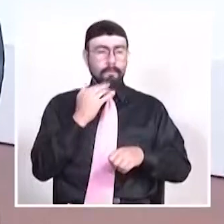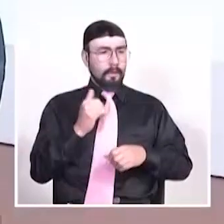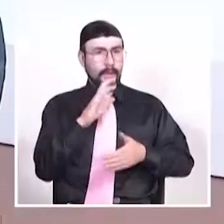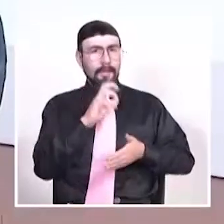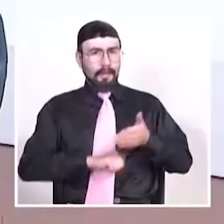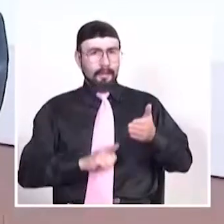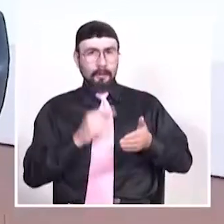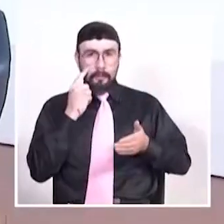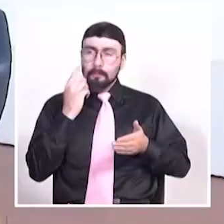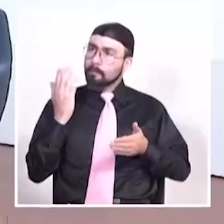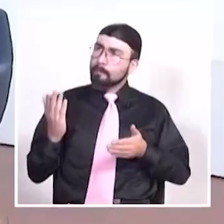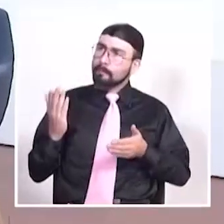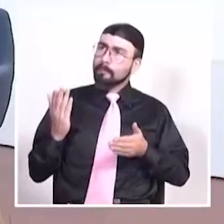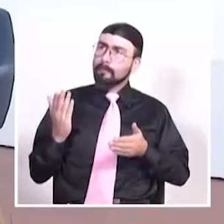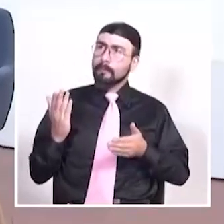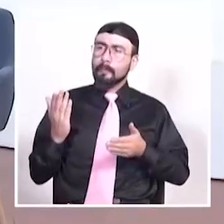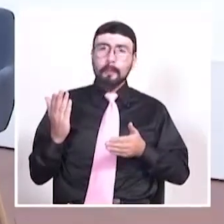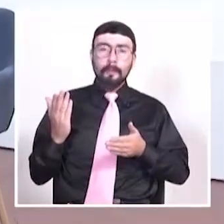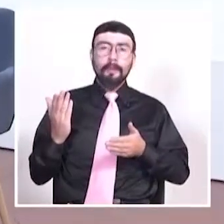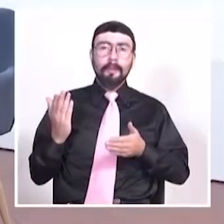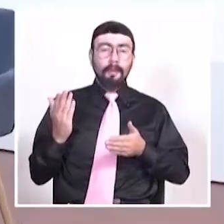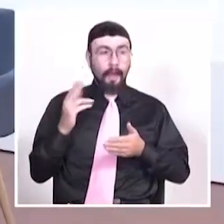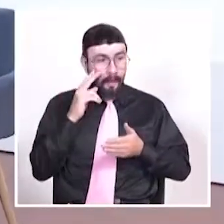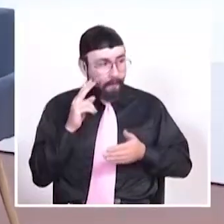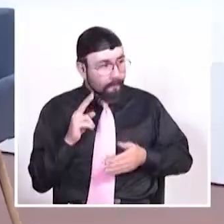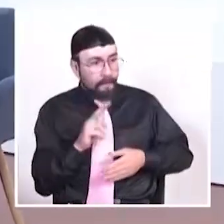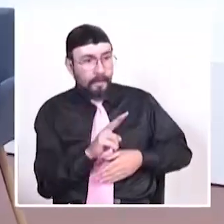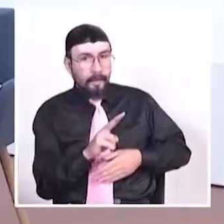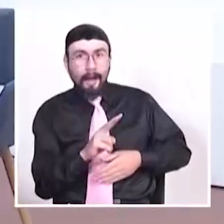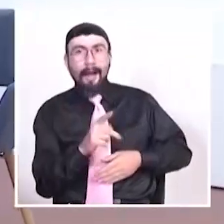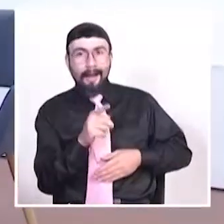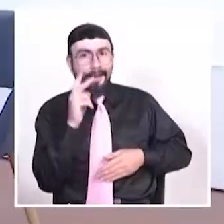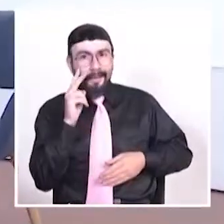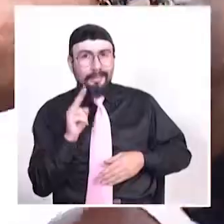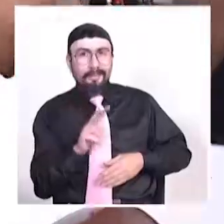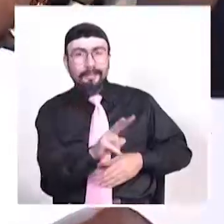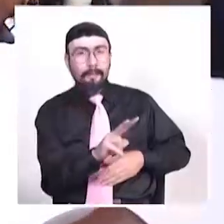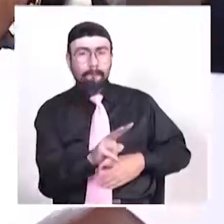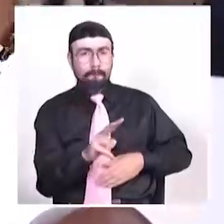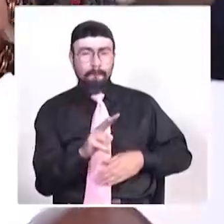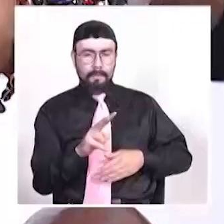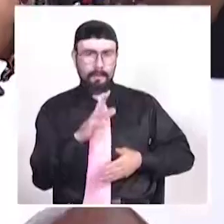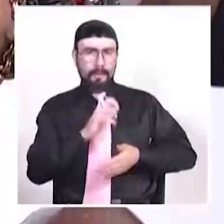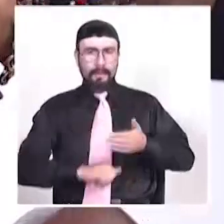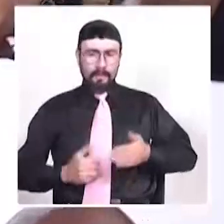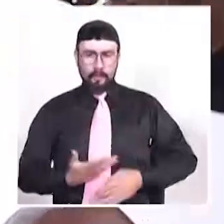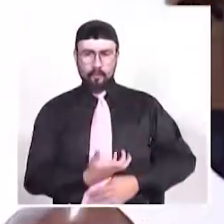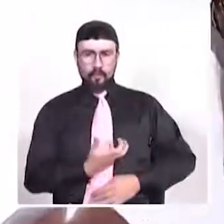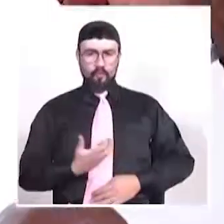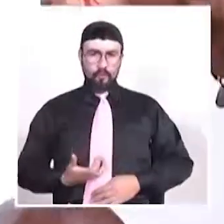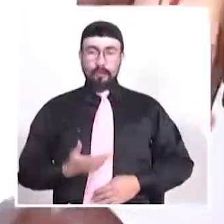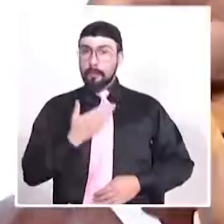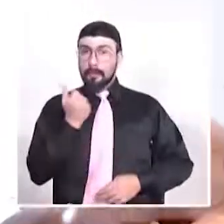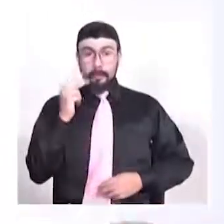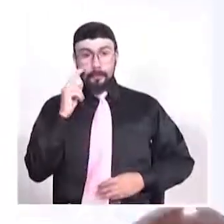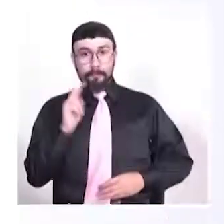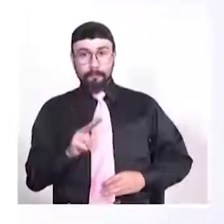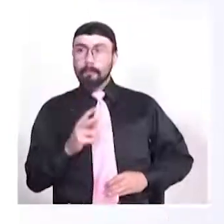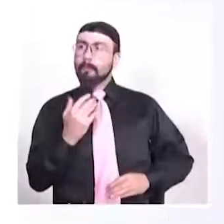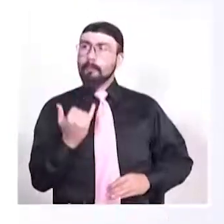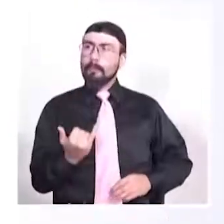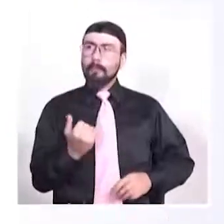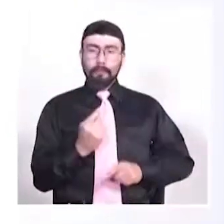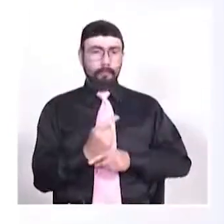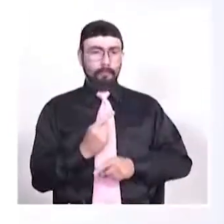mostrarle aquí, déjame aquí un minutico, ahí se ve atrás. Exacto. Voy a quitar el estómago para que se vea mejor el